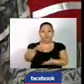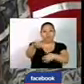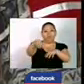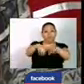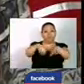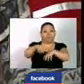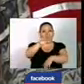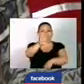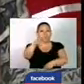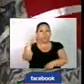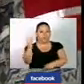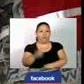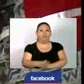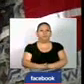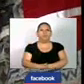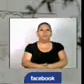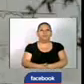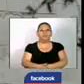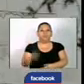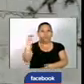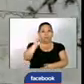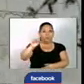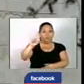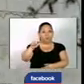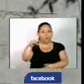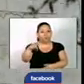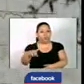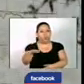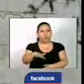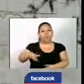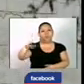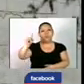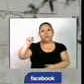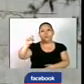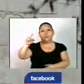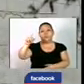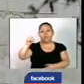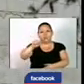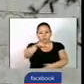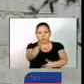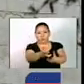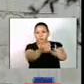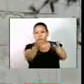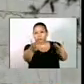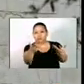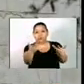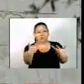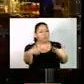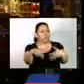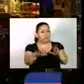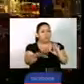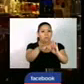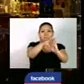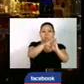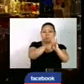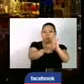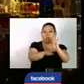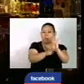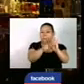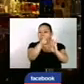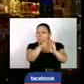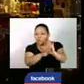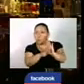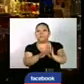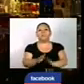Estados Unidos entre tanto este miércoles Texas se convierte en uno de los estados más poblados en eliminar las restricciones impuestas para frenar el